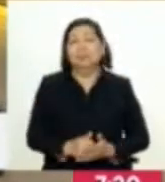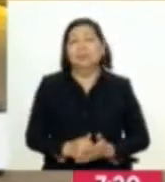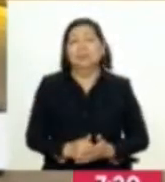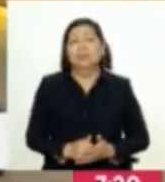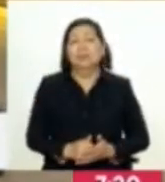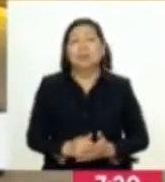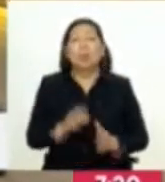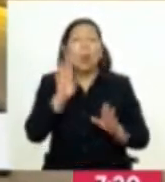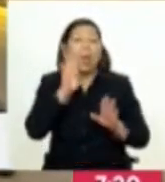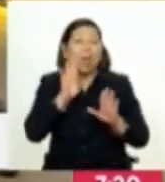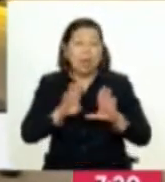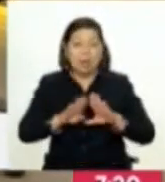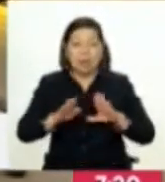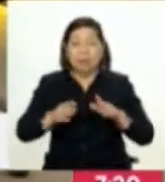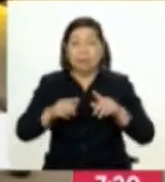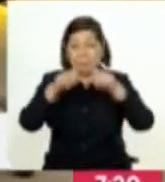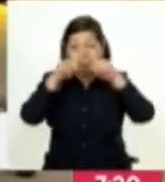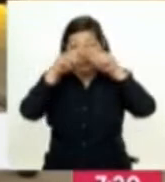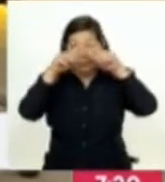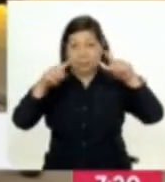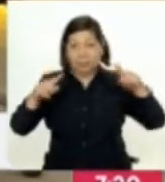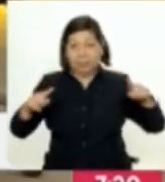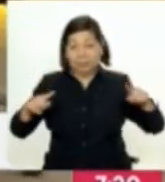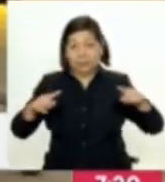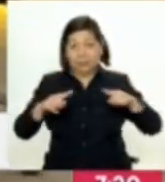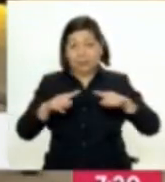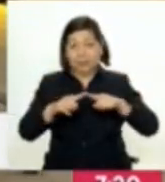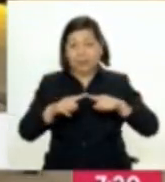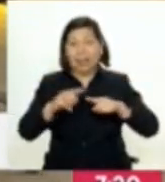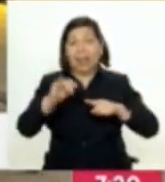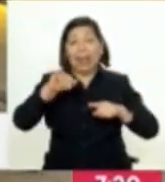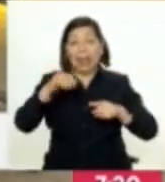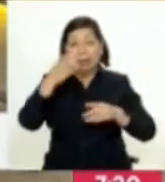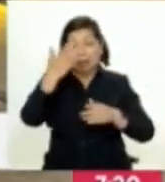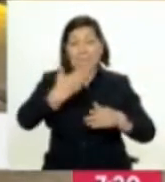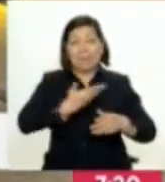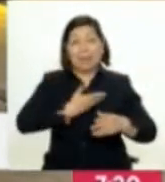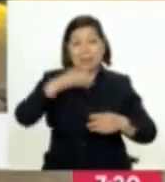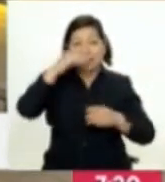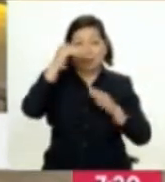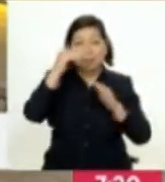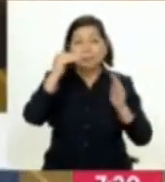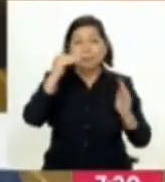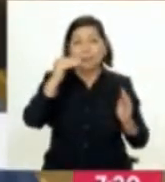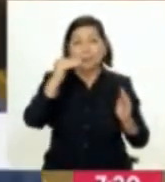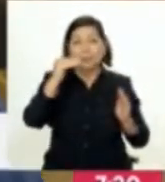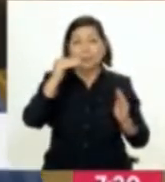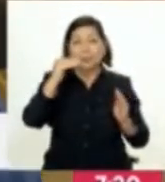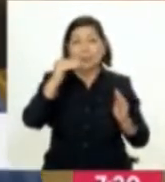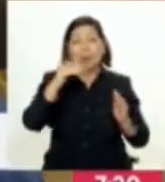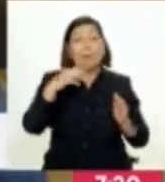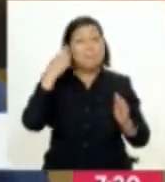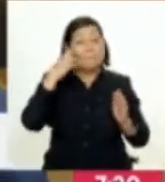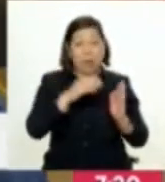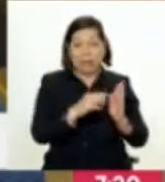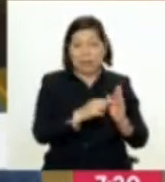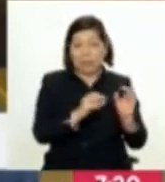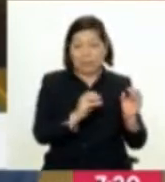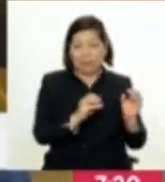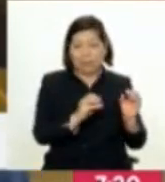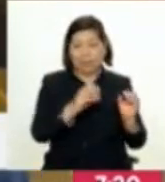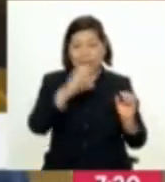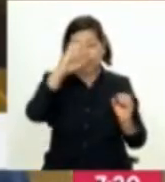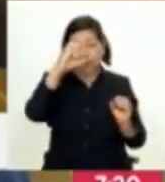Este es el triángulo, ¿no es, uh-huh, cierto? Hay un lado que es el del Ejecutivo, hay otro lado que es el de la clase política, que es la que